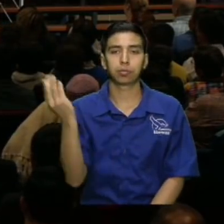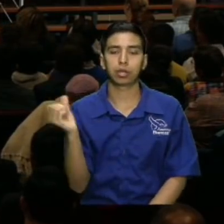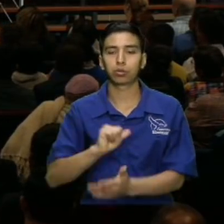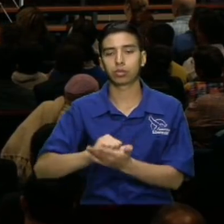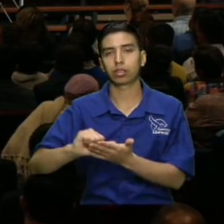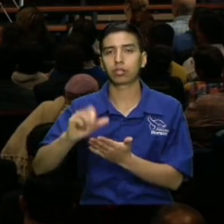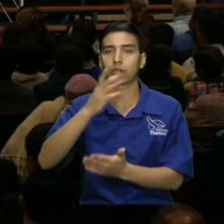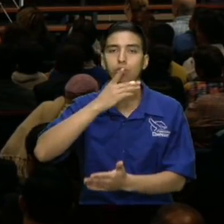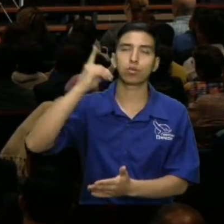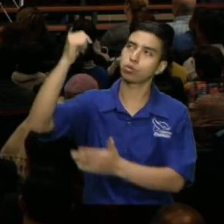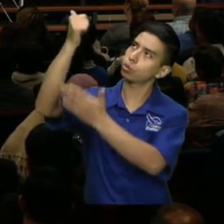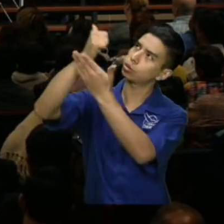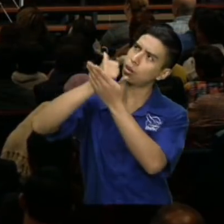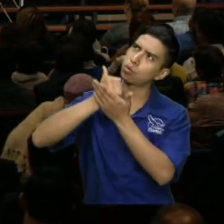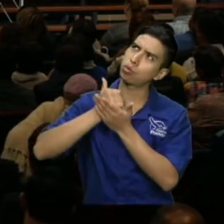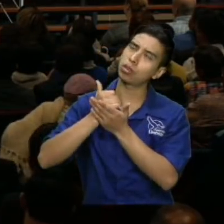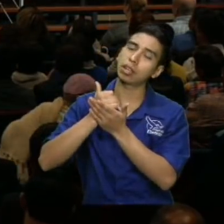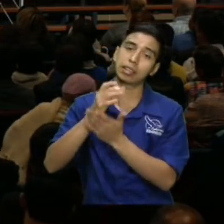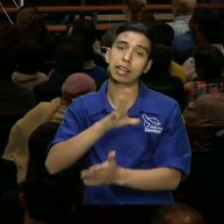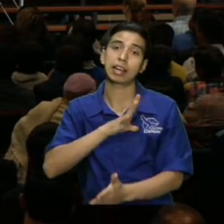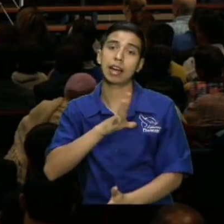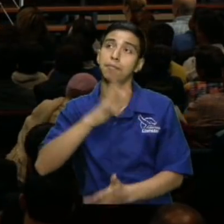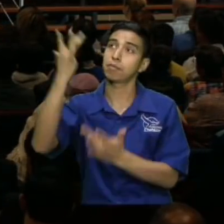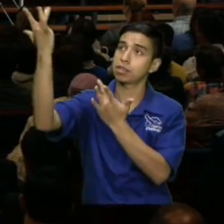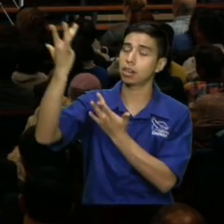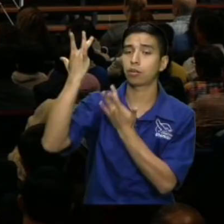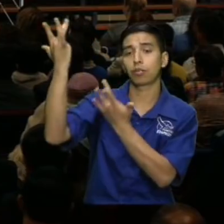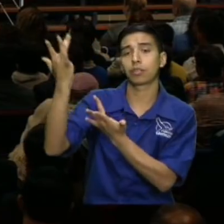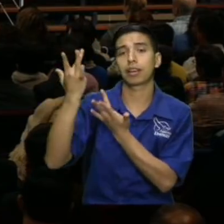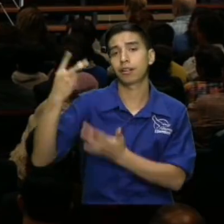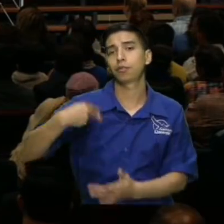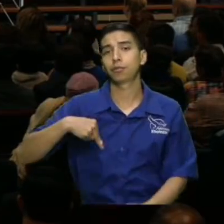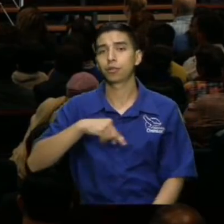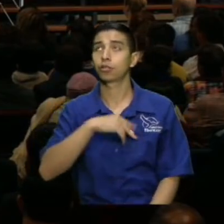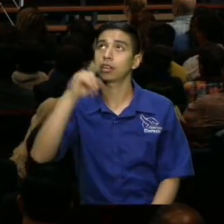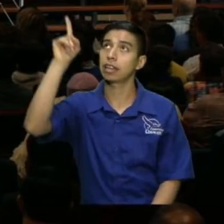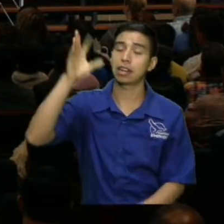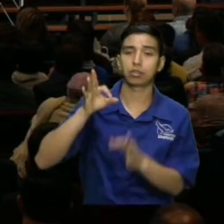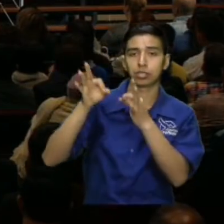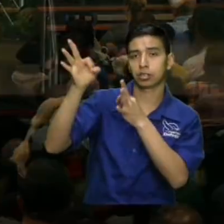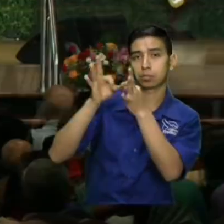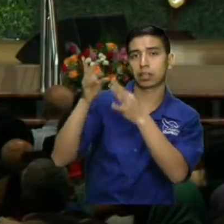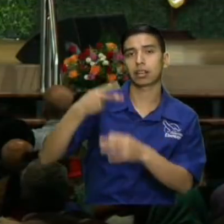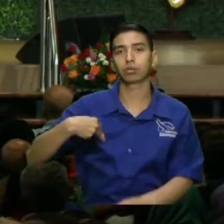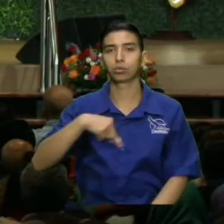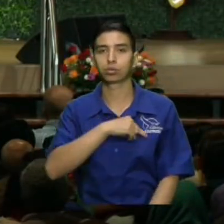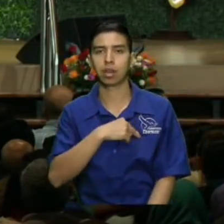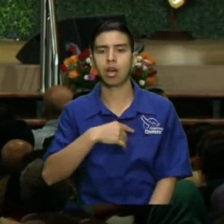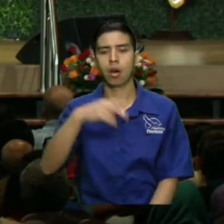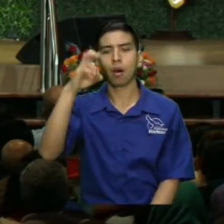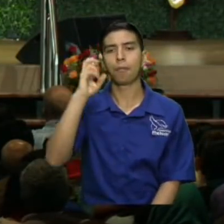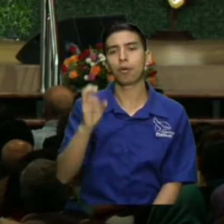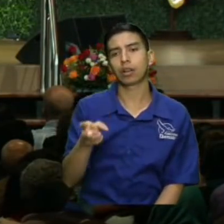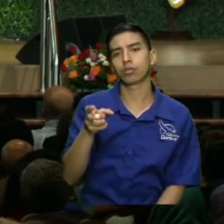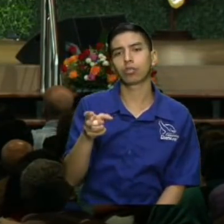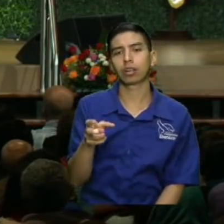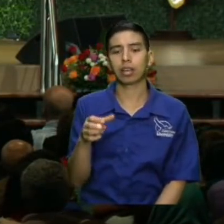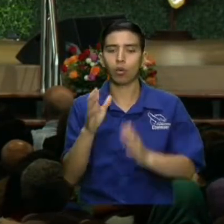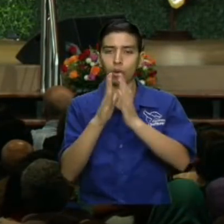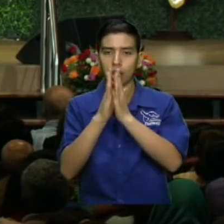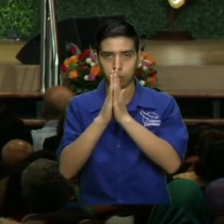se apiade y nos explique. Entonces, por eso, por esa causa es que oramos.